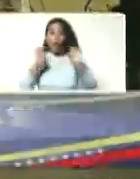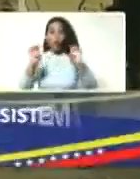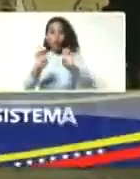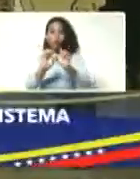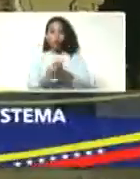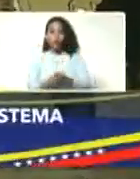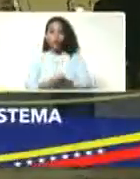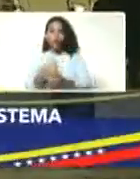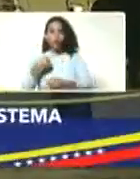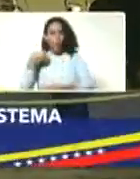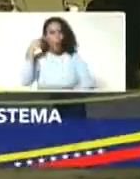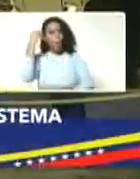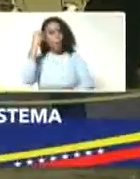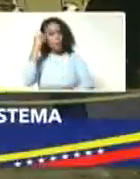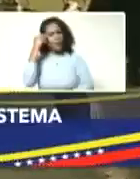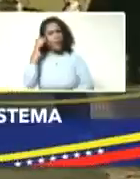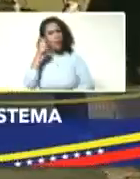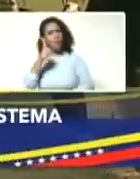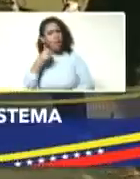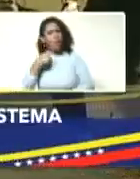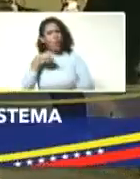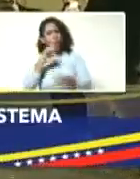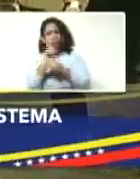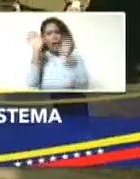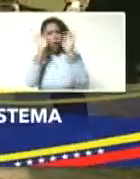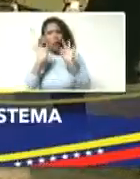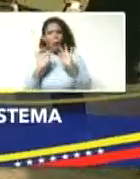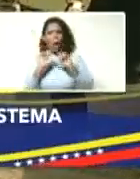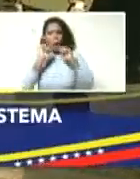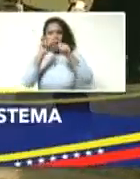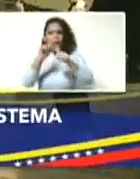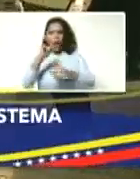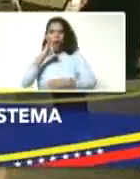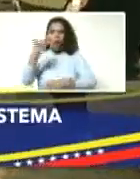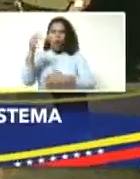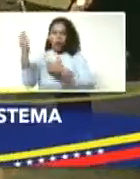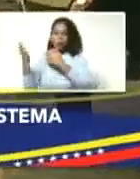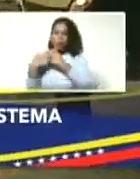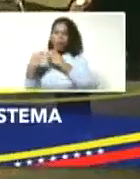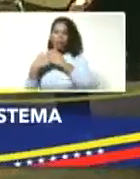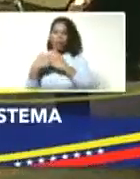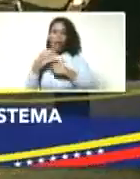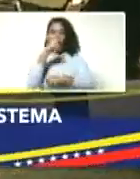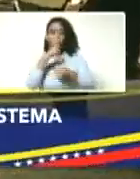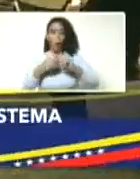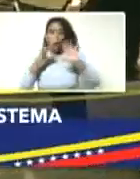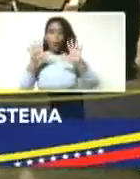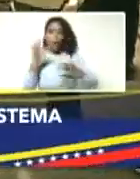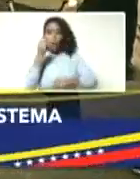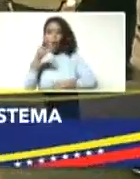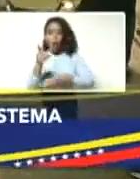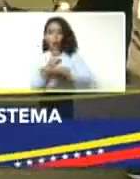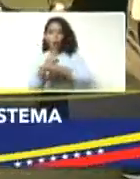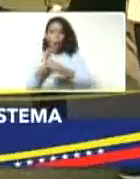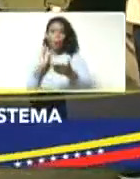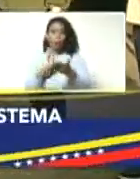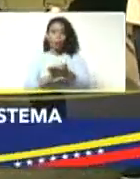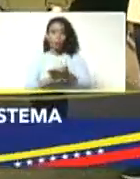Andri, yo lo pensé bien, cuando comenzaron a llegar los reportes, porque con el 1x10 del buen gobierno